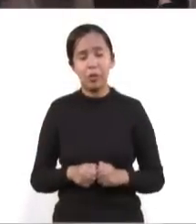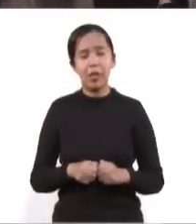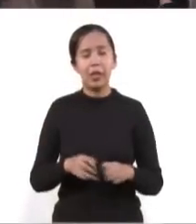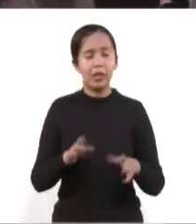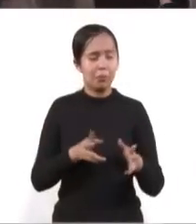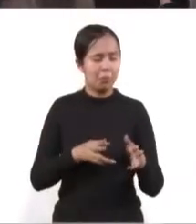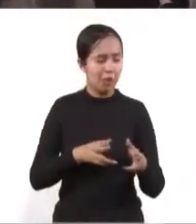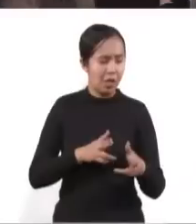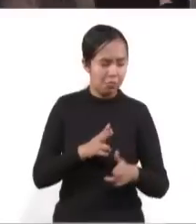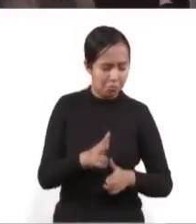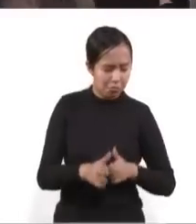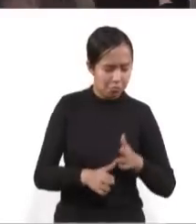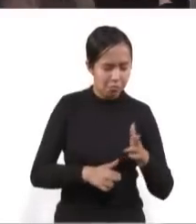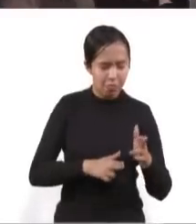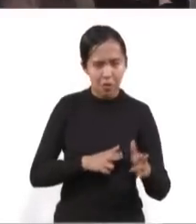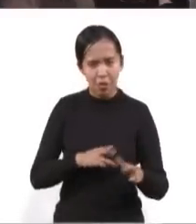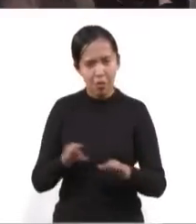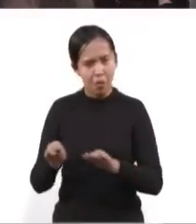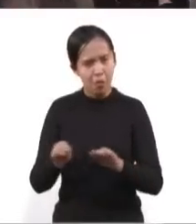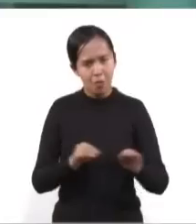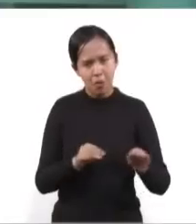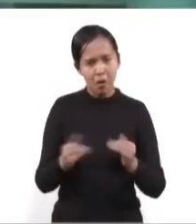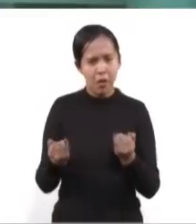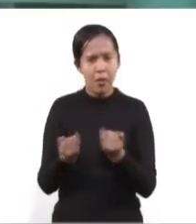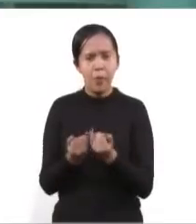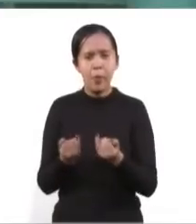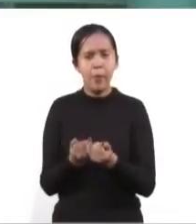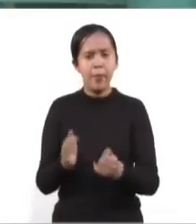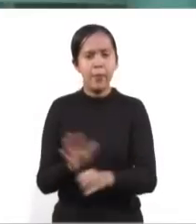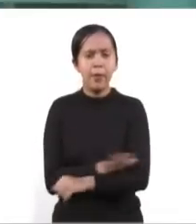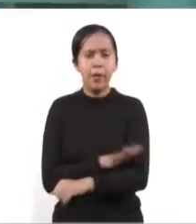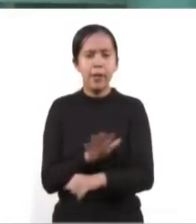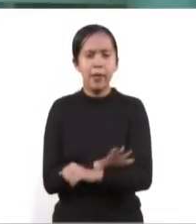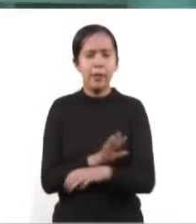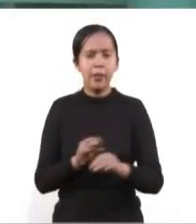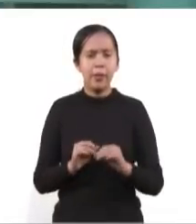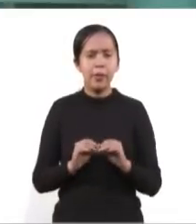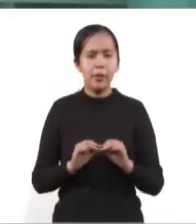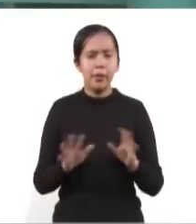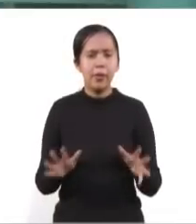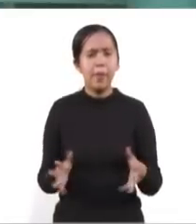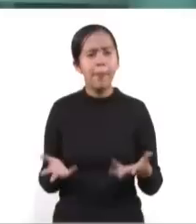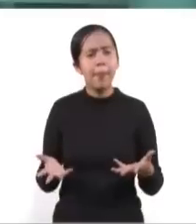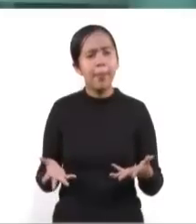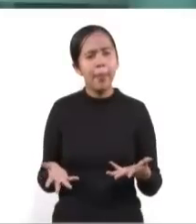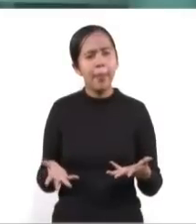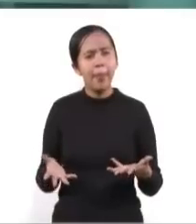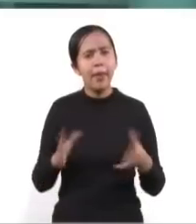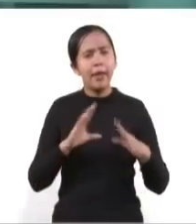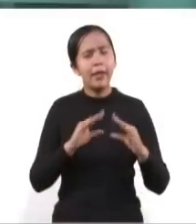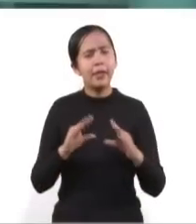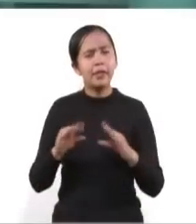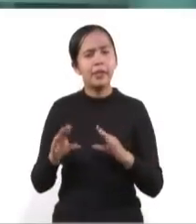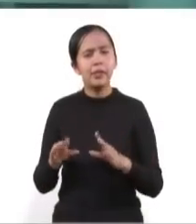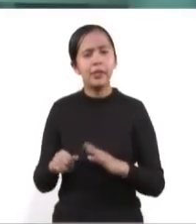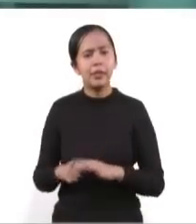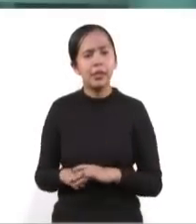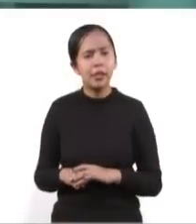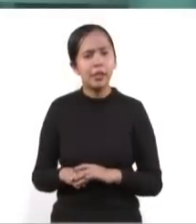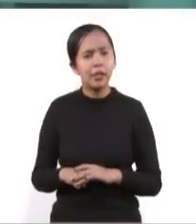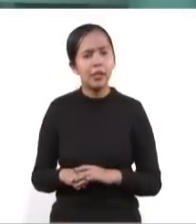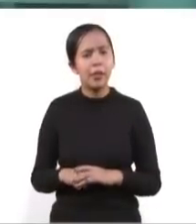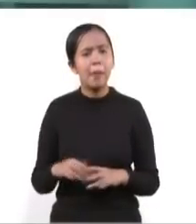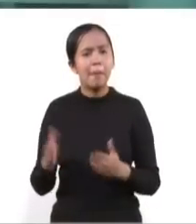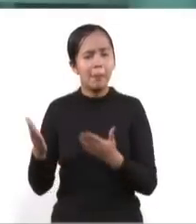trenes con electricidad y con toda esta tecnología, se vino a enseñarnos.